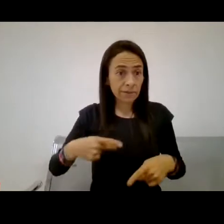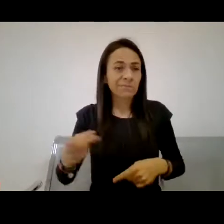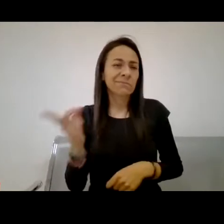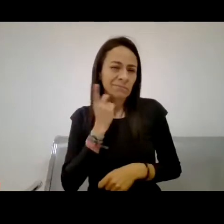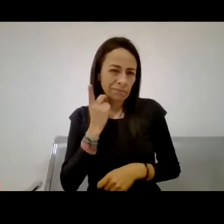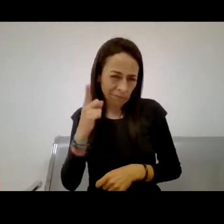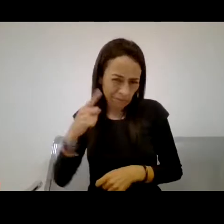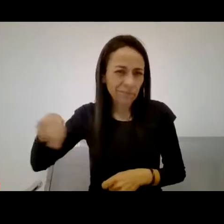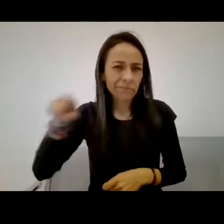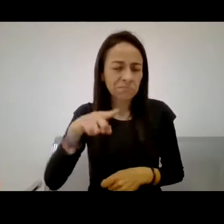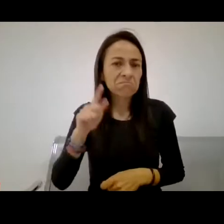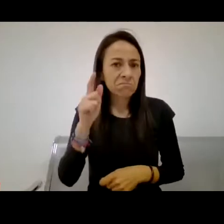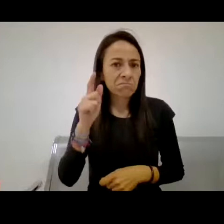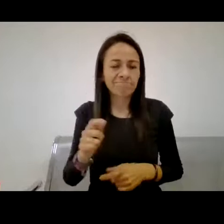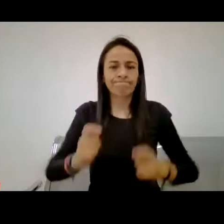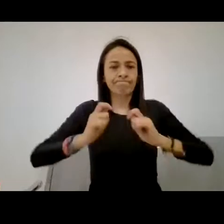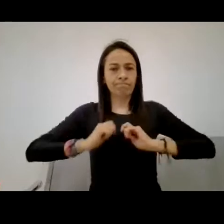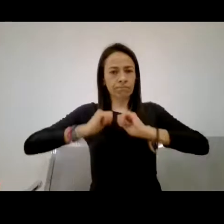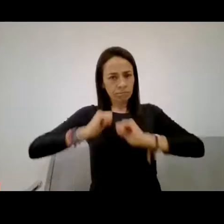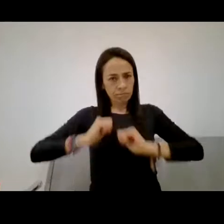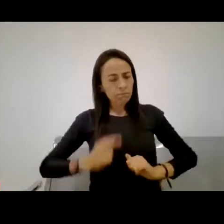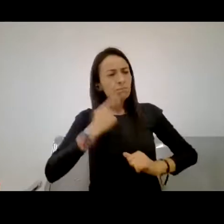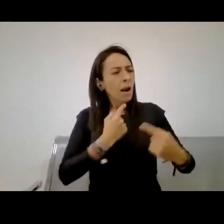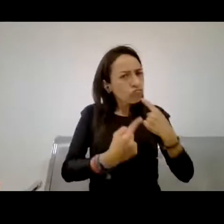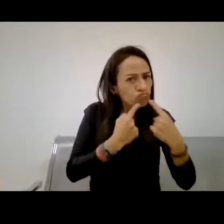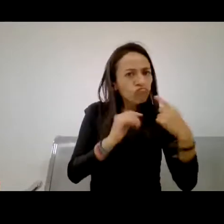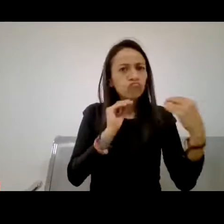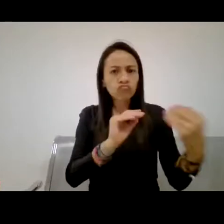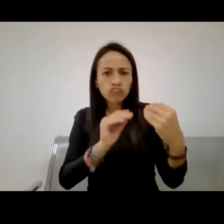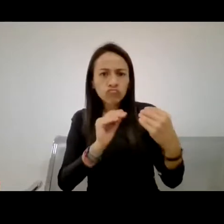población porque no están escuchando, ¿no?